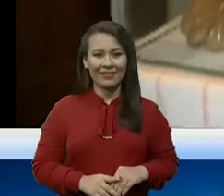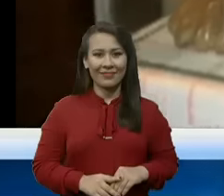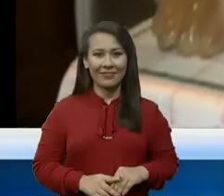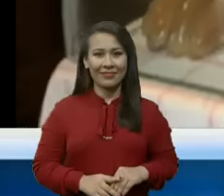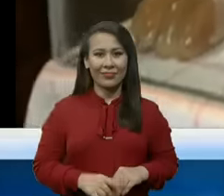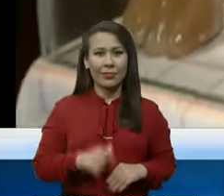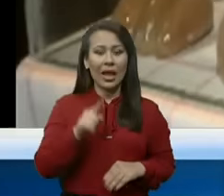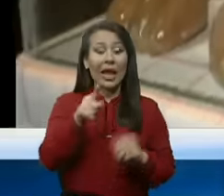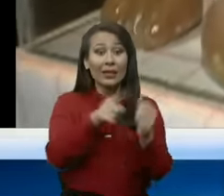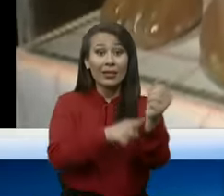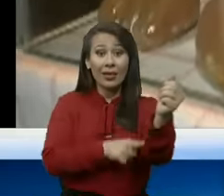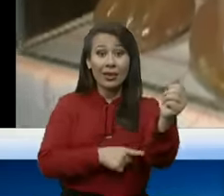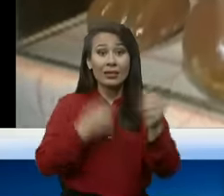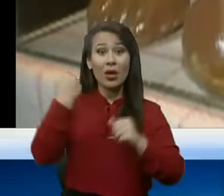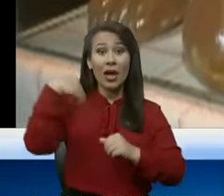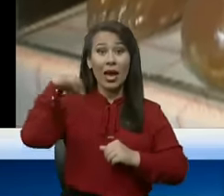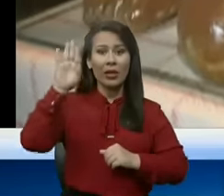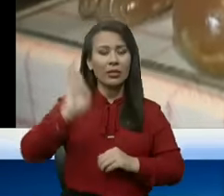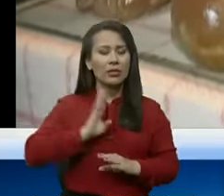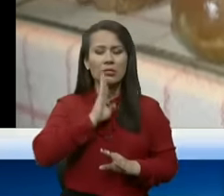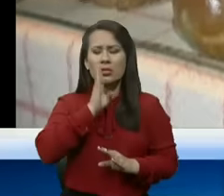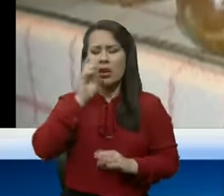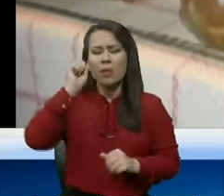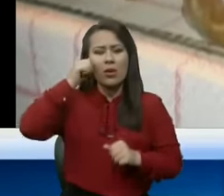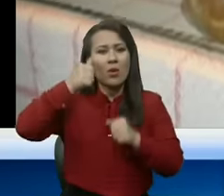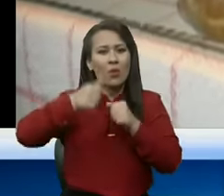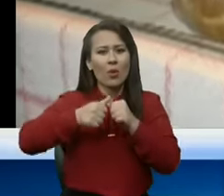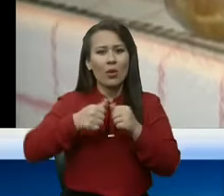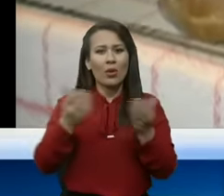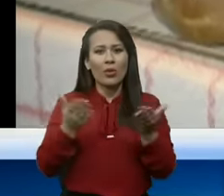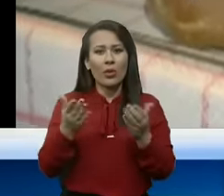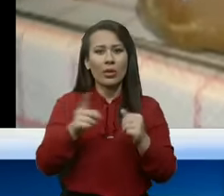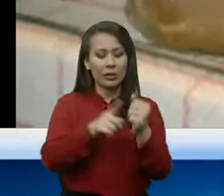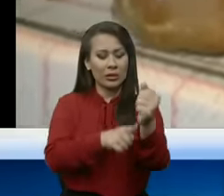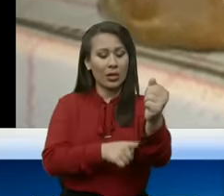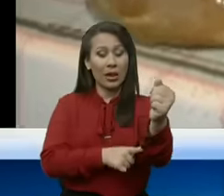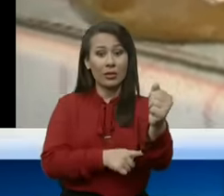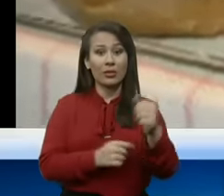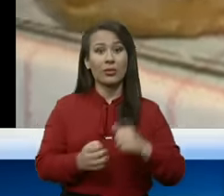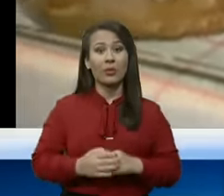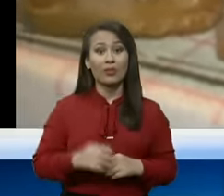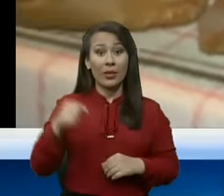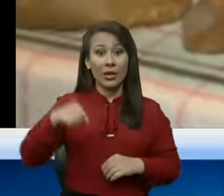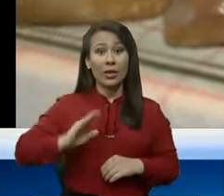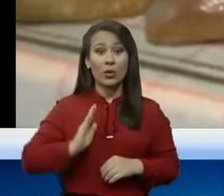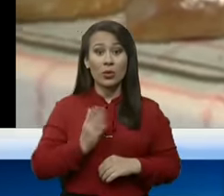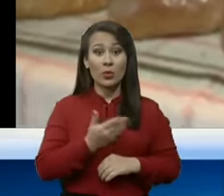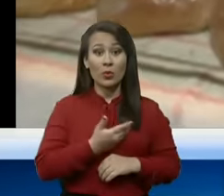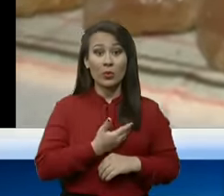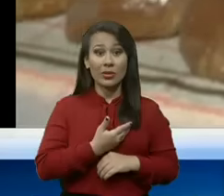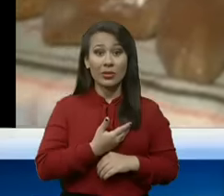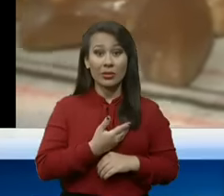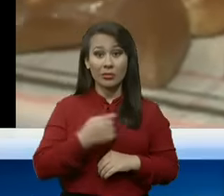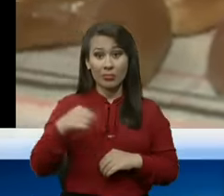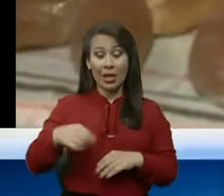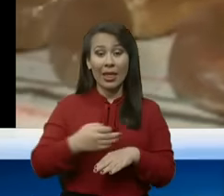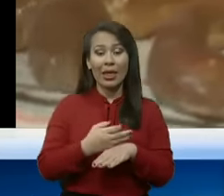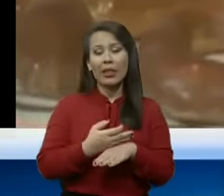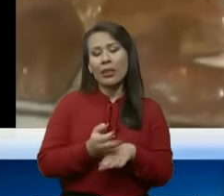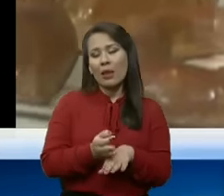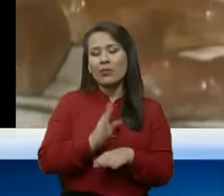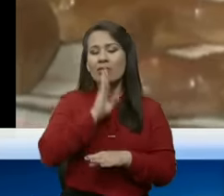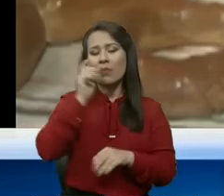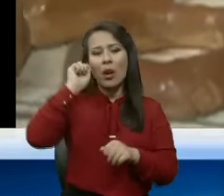país que los llevamos desde la época de Las Vegas y hablamos de tradición en nuestra época pues es ponerle una mesa